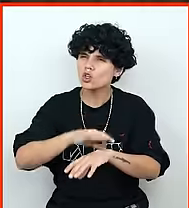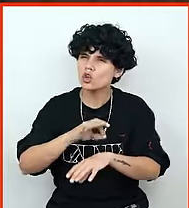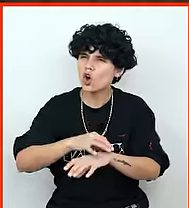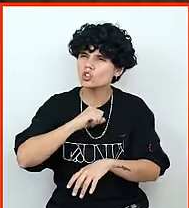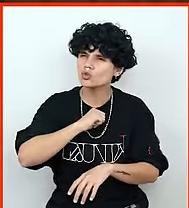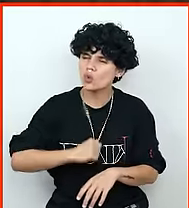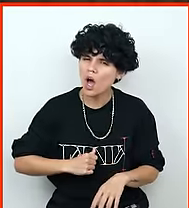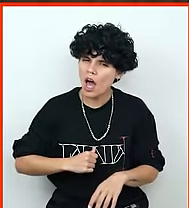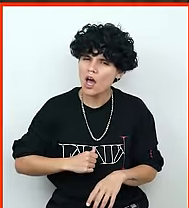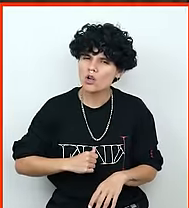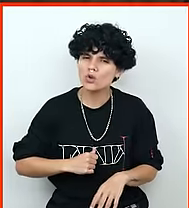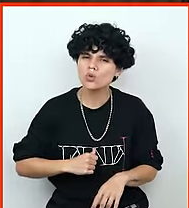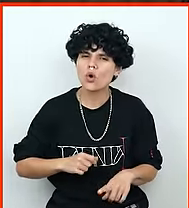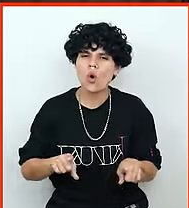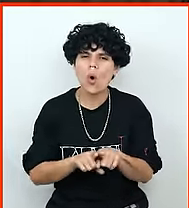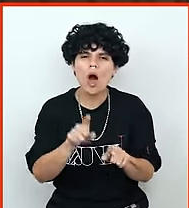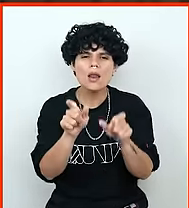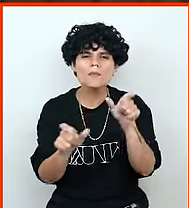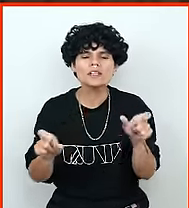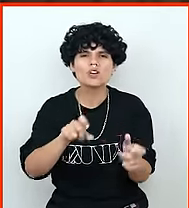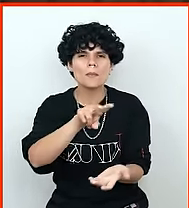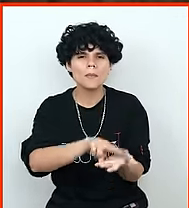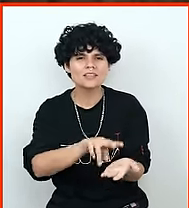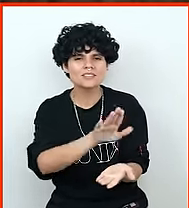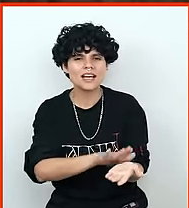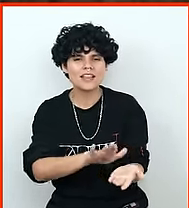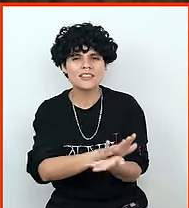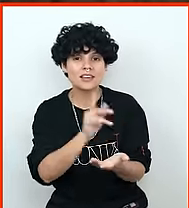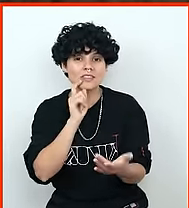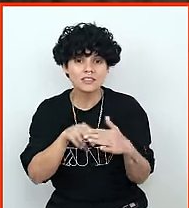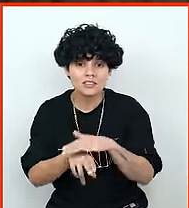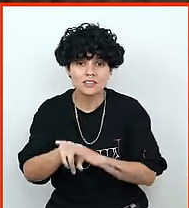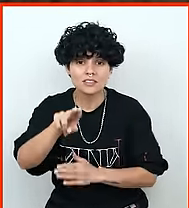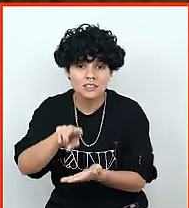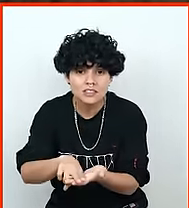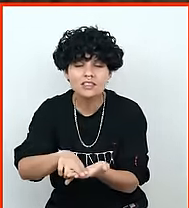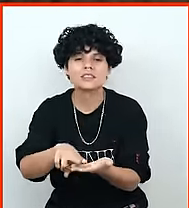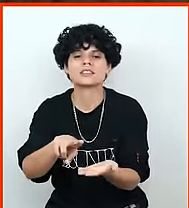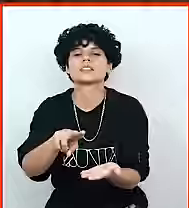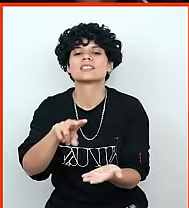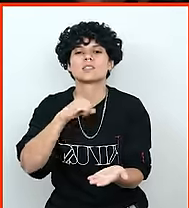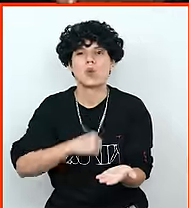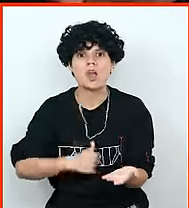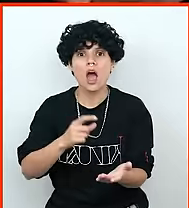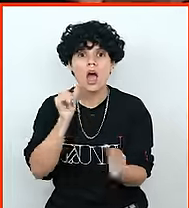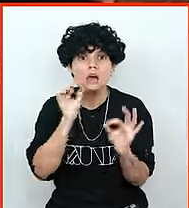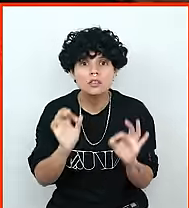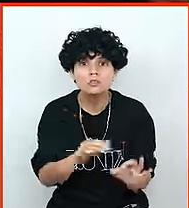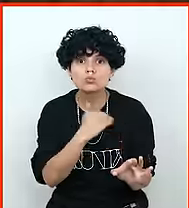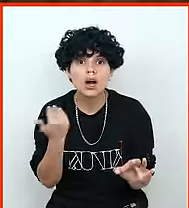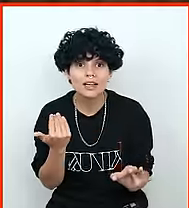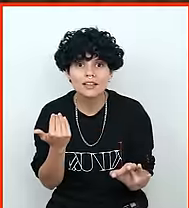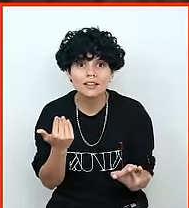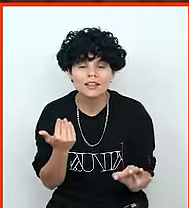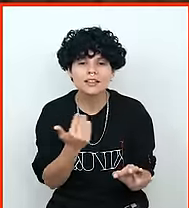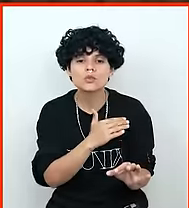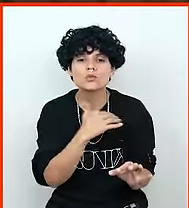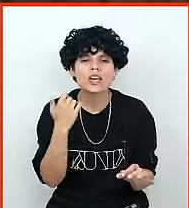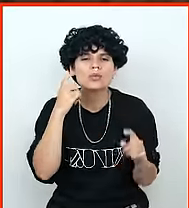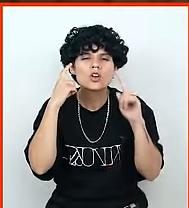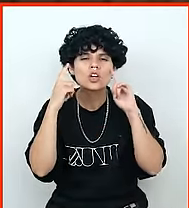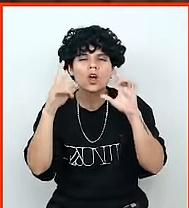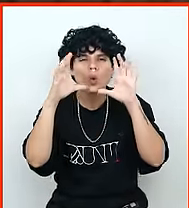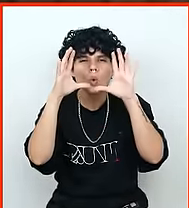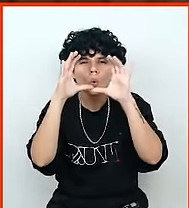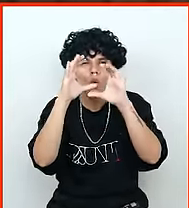doctor cirujano que como que recopiló todas las experiencias que le contaron sus pacientes que estuvieron en cirugías poco antes de morir y muchos de ellos describen una sensación de un túnel